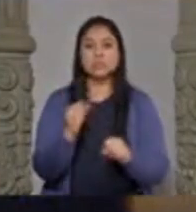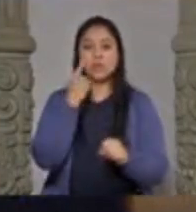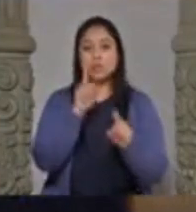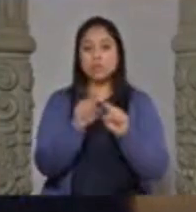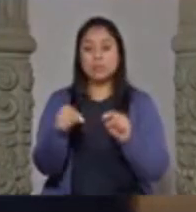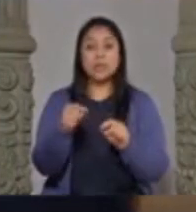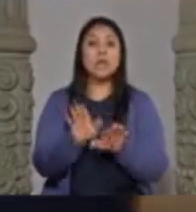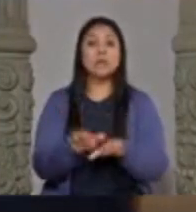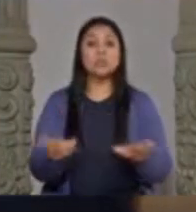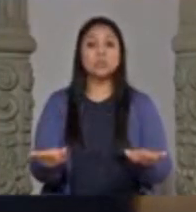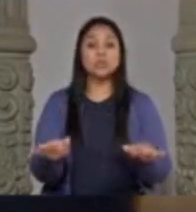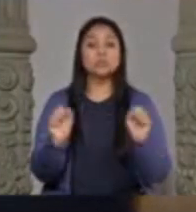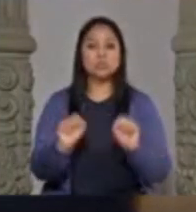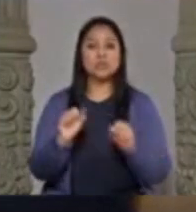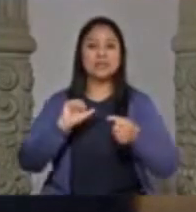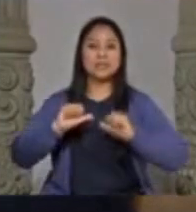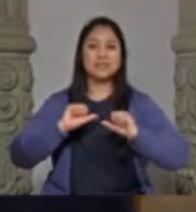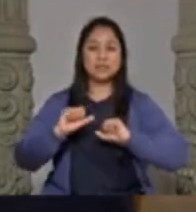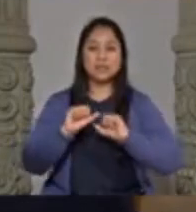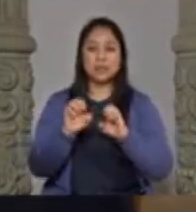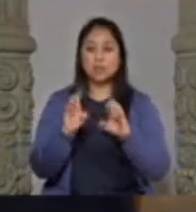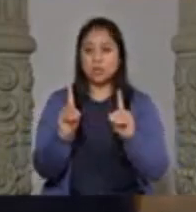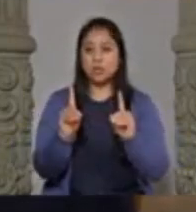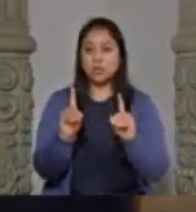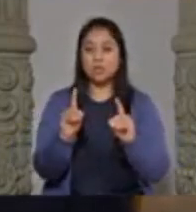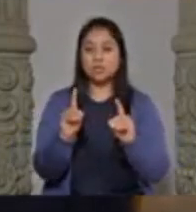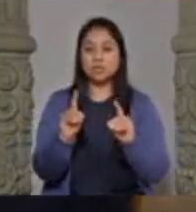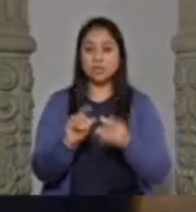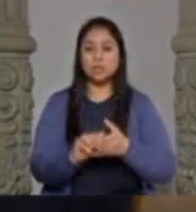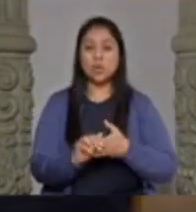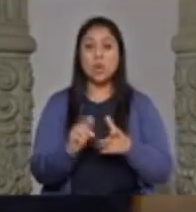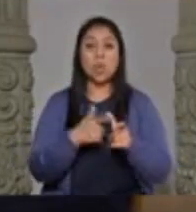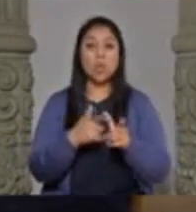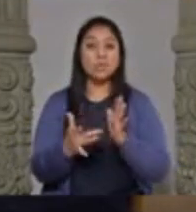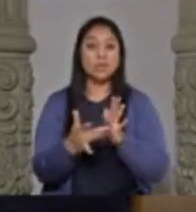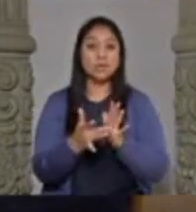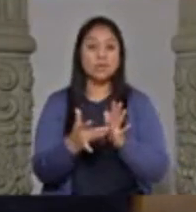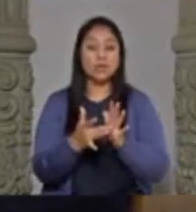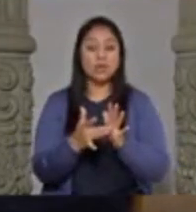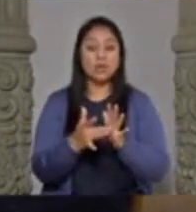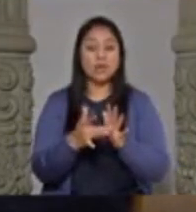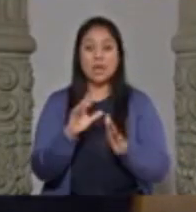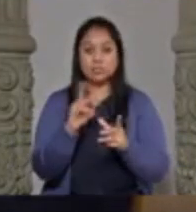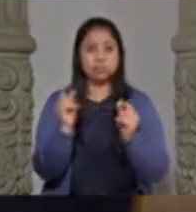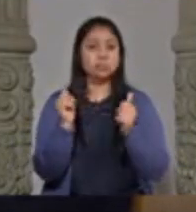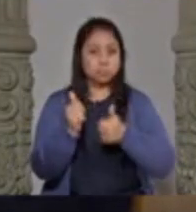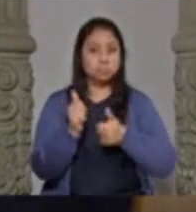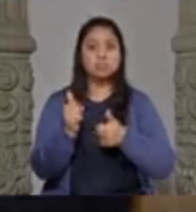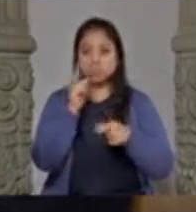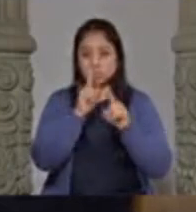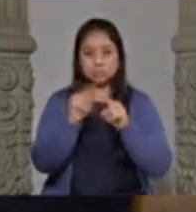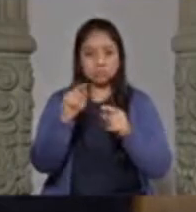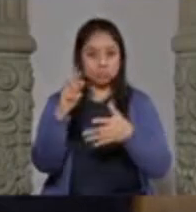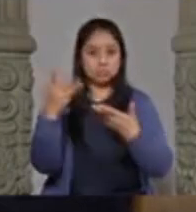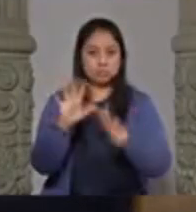nuestros niños puedan acceder a una educación con tecnología apropiada, como debería